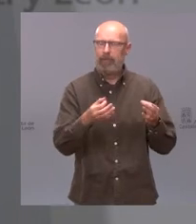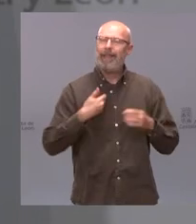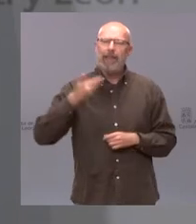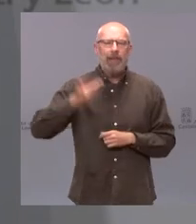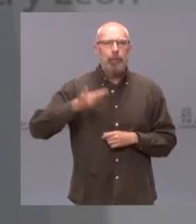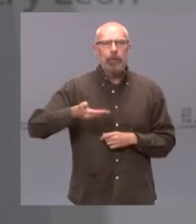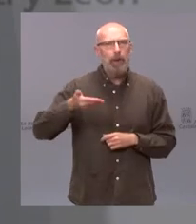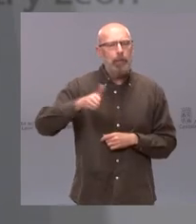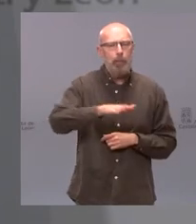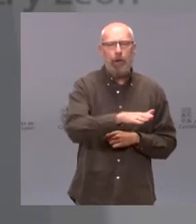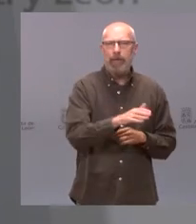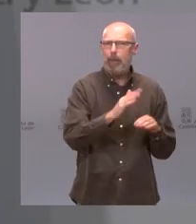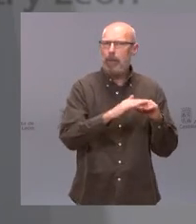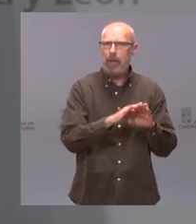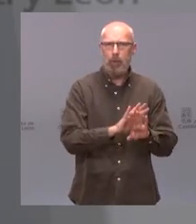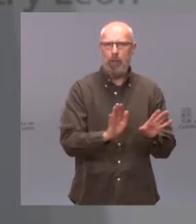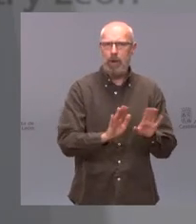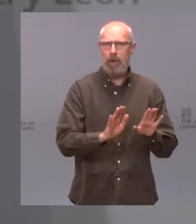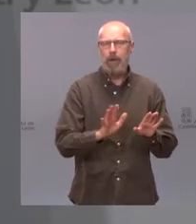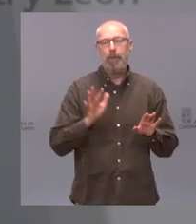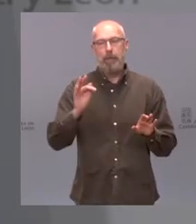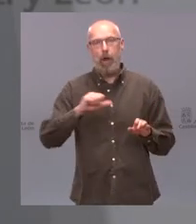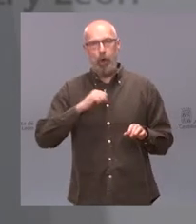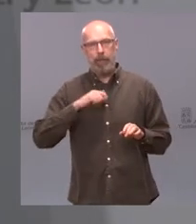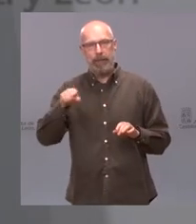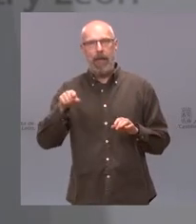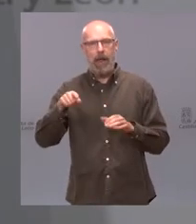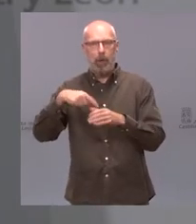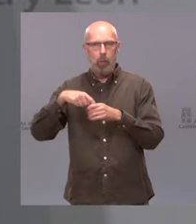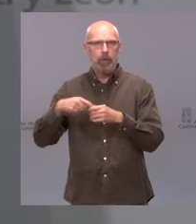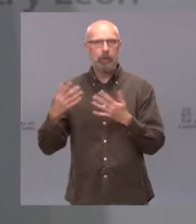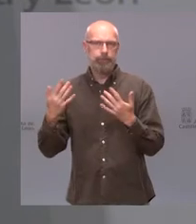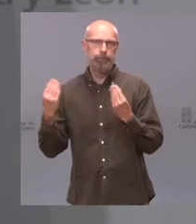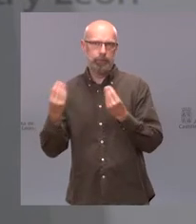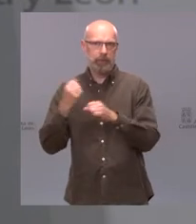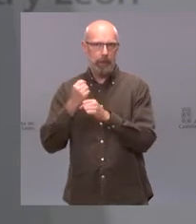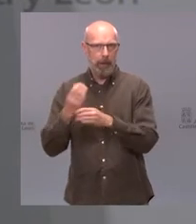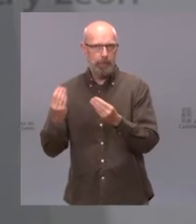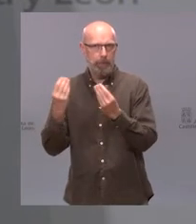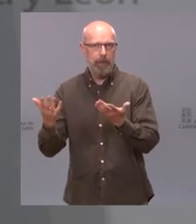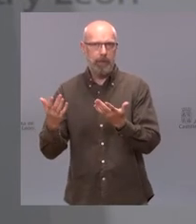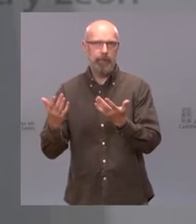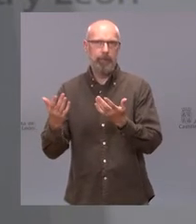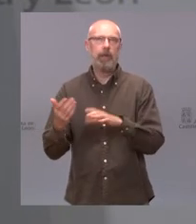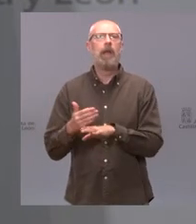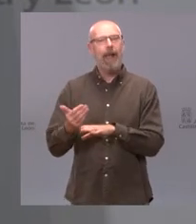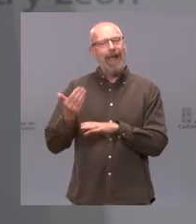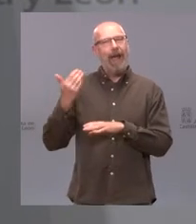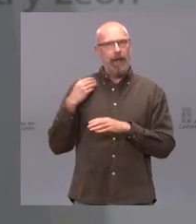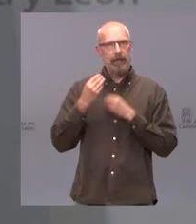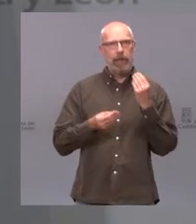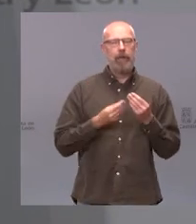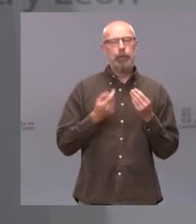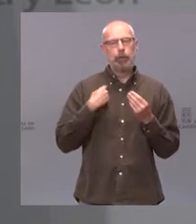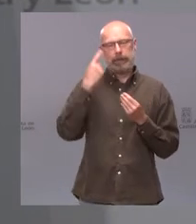la ocupación y la saturación del sistema hospitalario lo más bajo posible. Eso lo hacíamos con anticipación. Antes con la incidencia, porque sabíamos